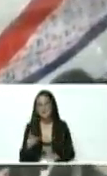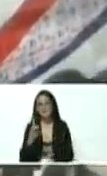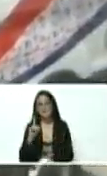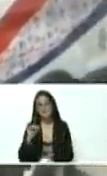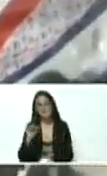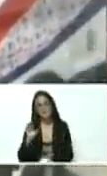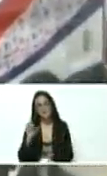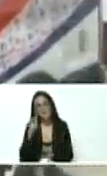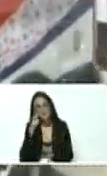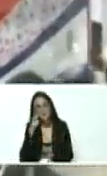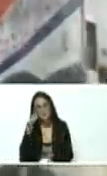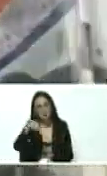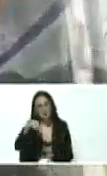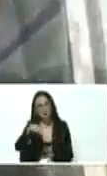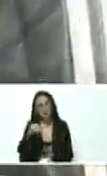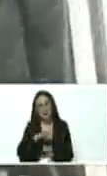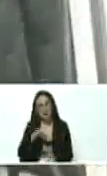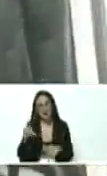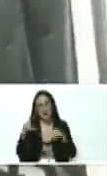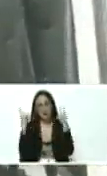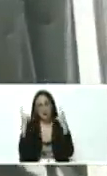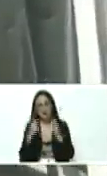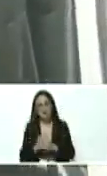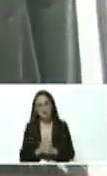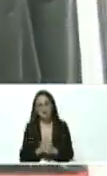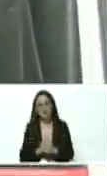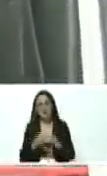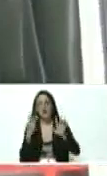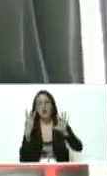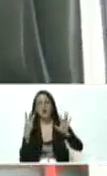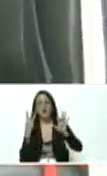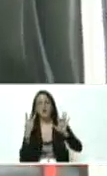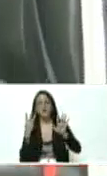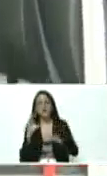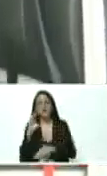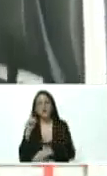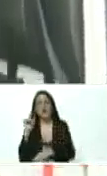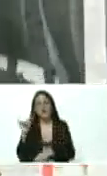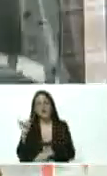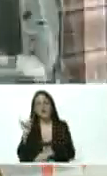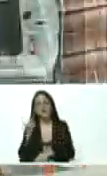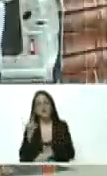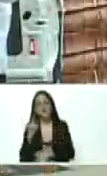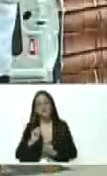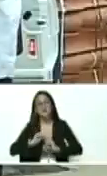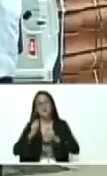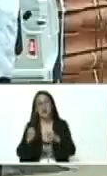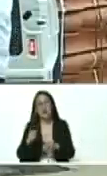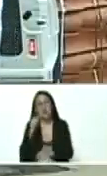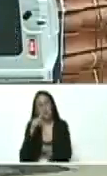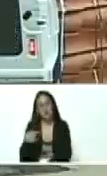viene a inspeccionar hoy, presidente, en el estado de La Guaira, sería el octavo CDI que nosotros estamos logrando entregarle a nuestro